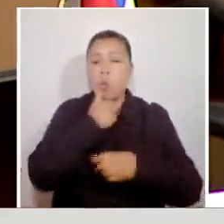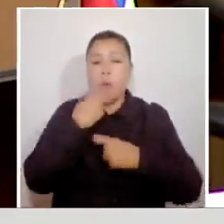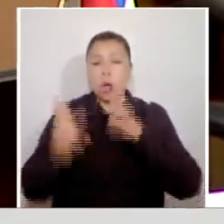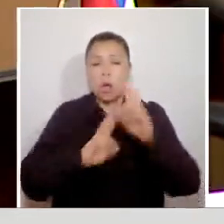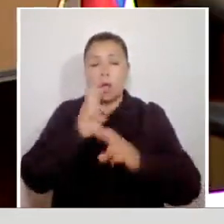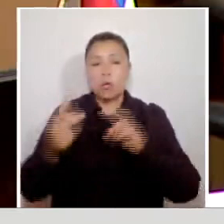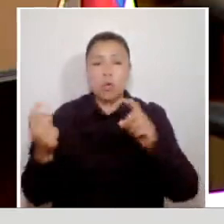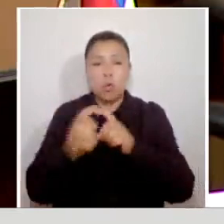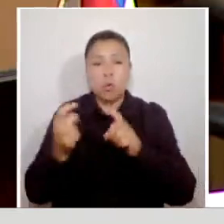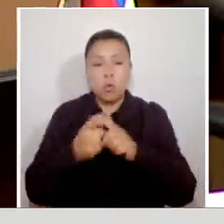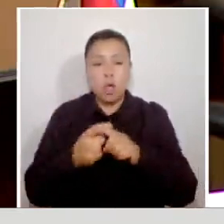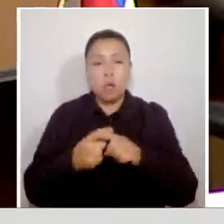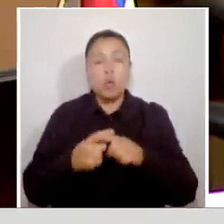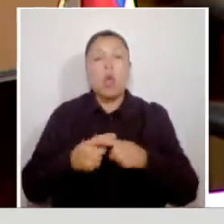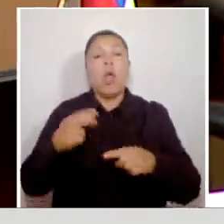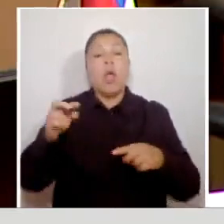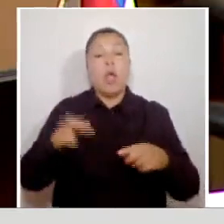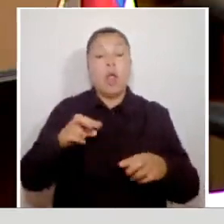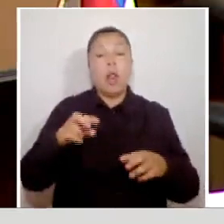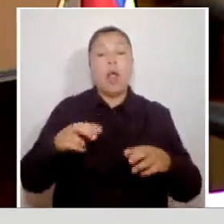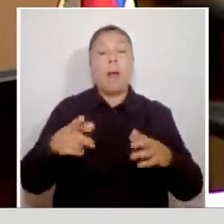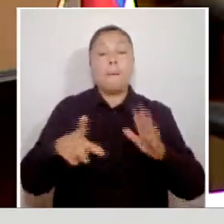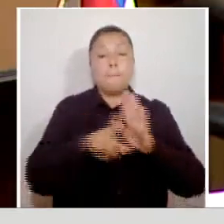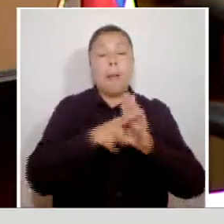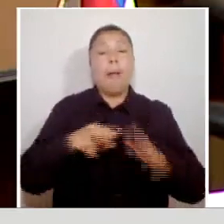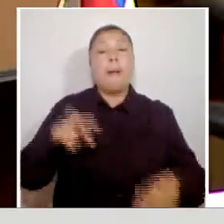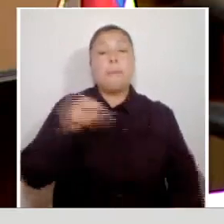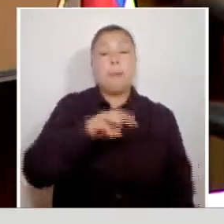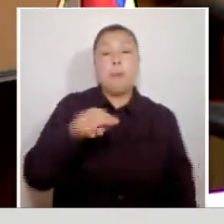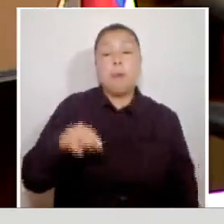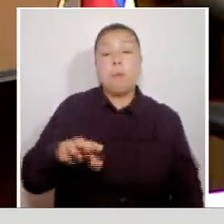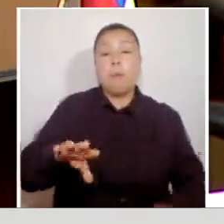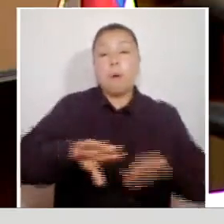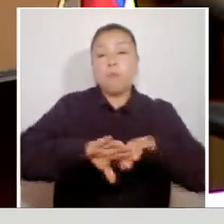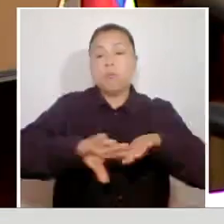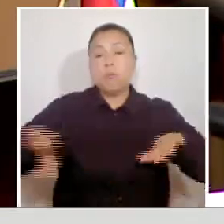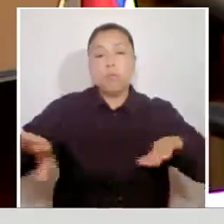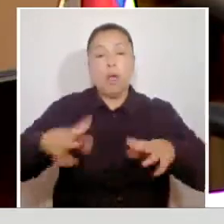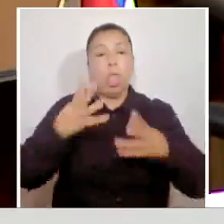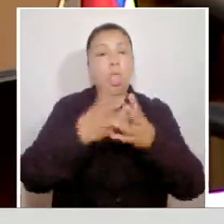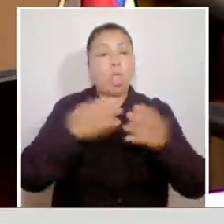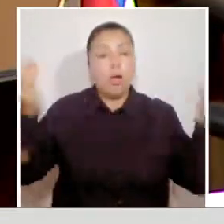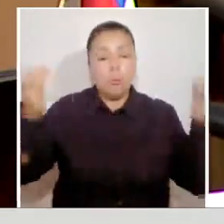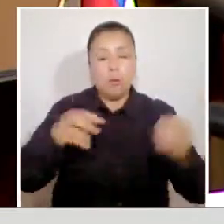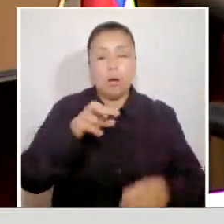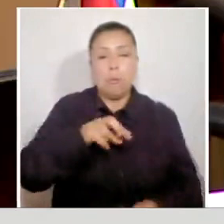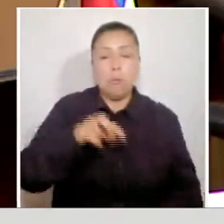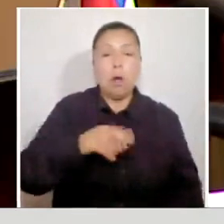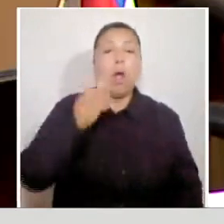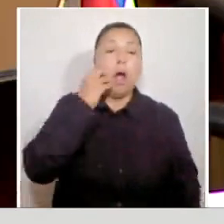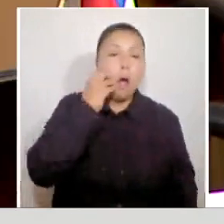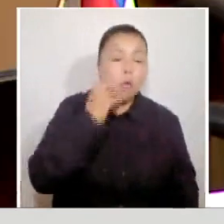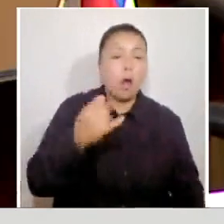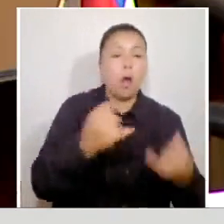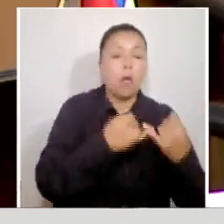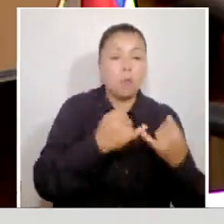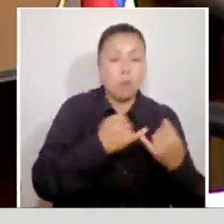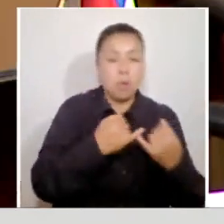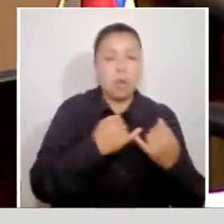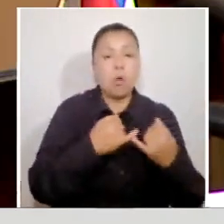alineación parental el niño experimenta una pérdida extrema en que desaparecen de su vida el progenitor sus abuelos y los amigos y parientes de este